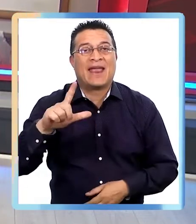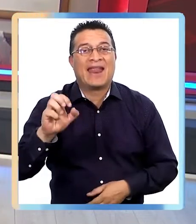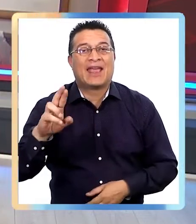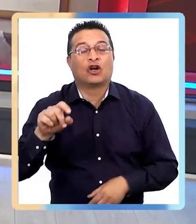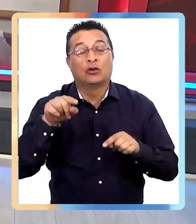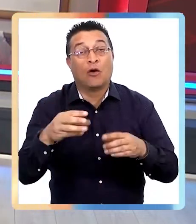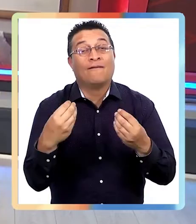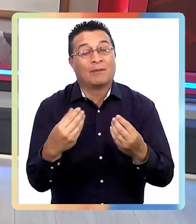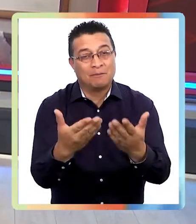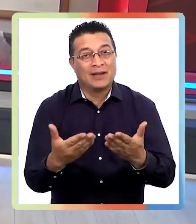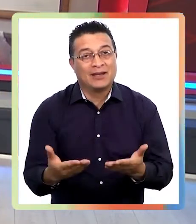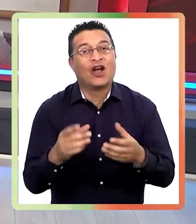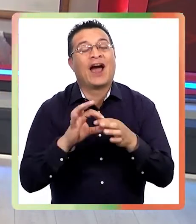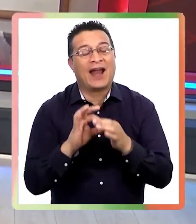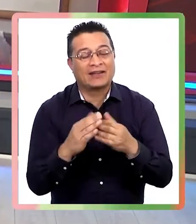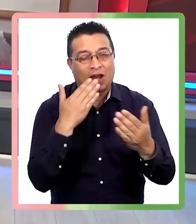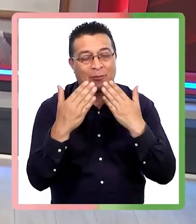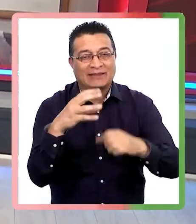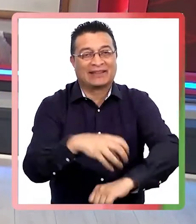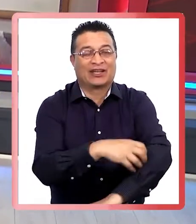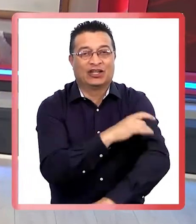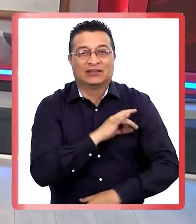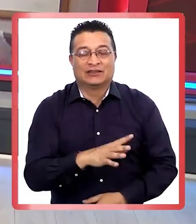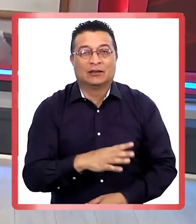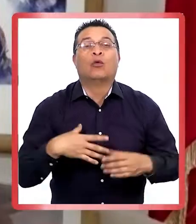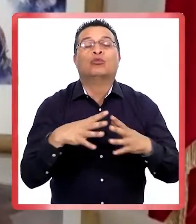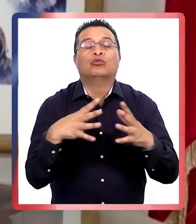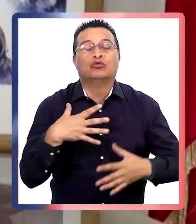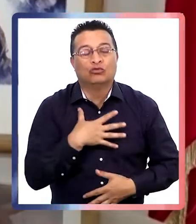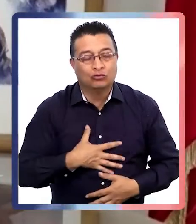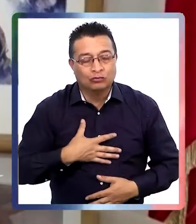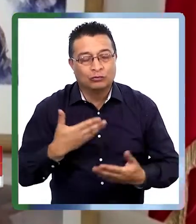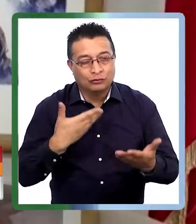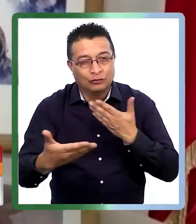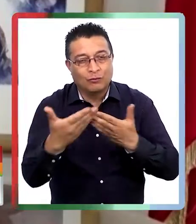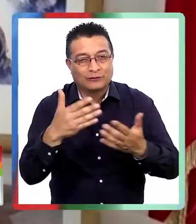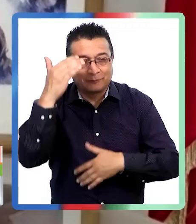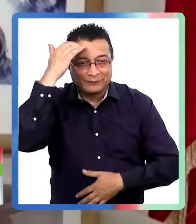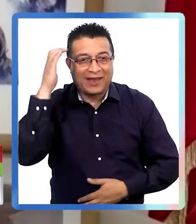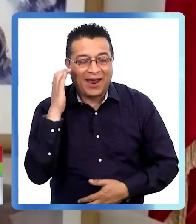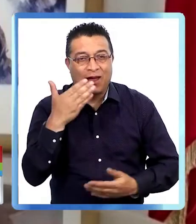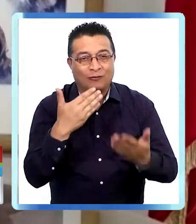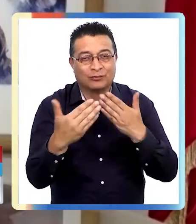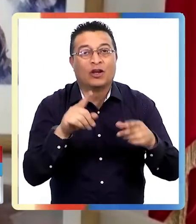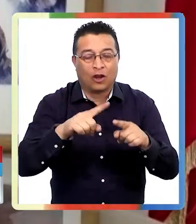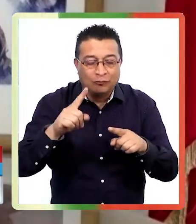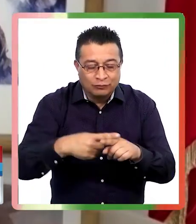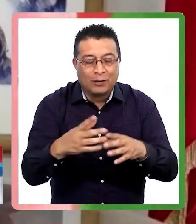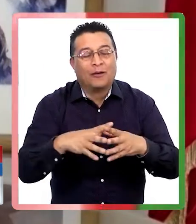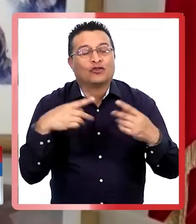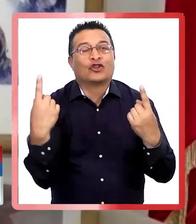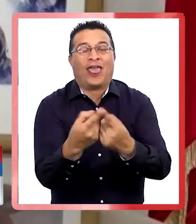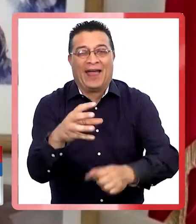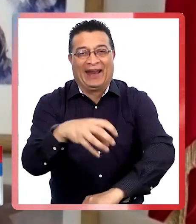nosotros. Bienvenido, ministro. Muchísimas gracias por conversar con las regiones de Chile. Mucho gusto de compartir, Scarlett, este programa con usted y desde